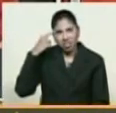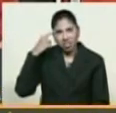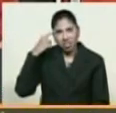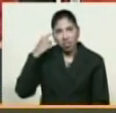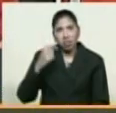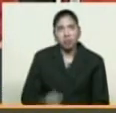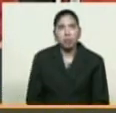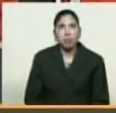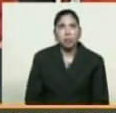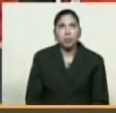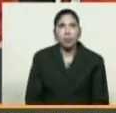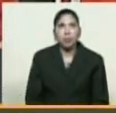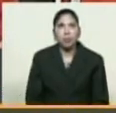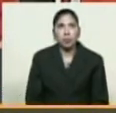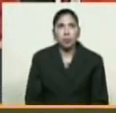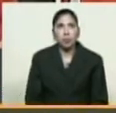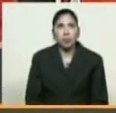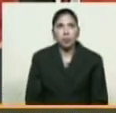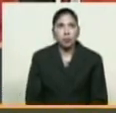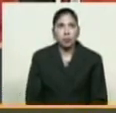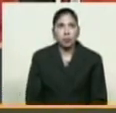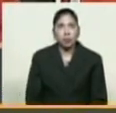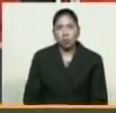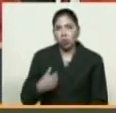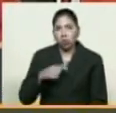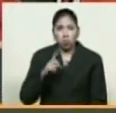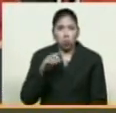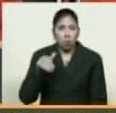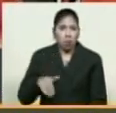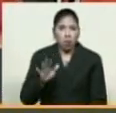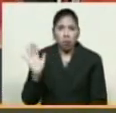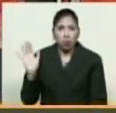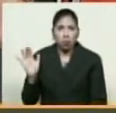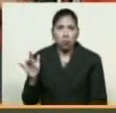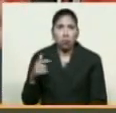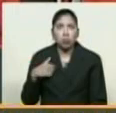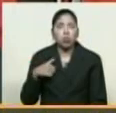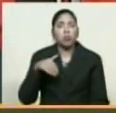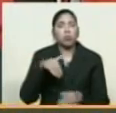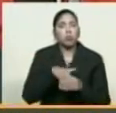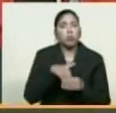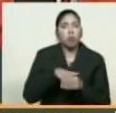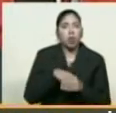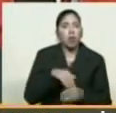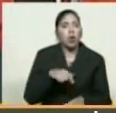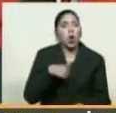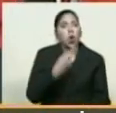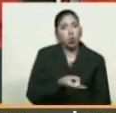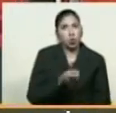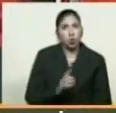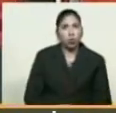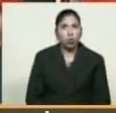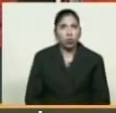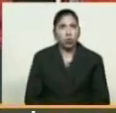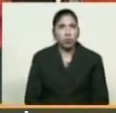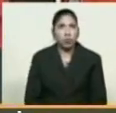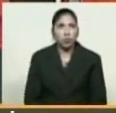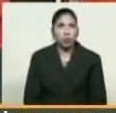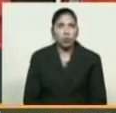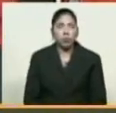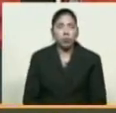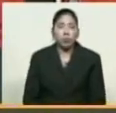República. Estaba al frente de Quinta República Miquelena, no votaba. Yo iba y votaba por el Partido Comunista cada vez que me tocaba